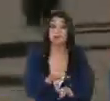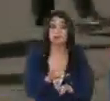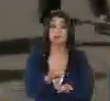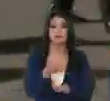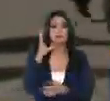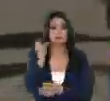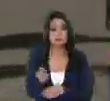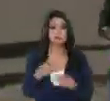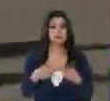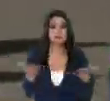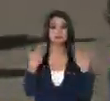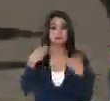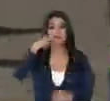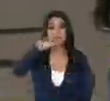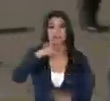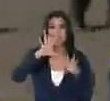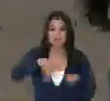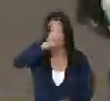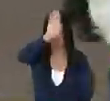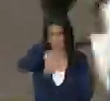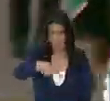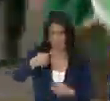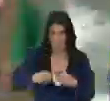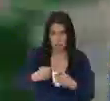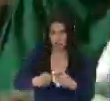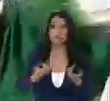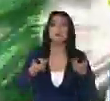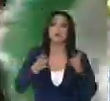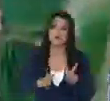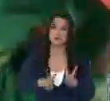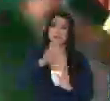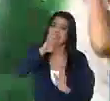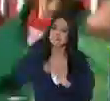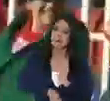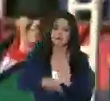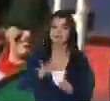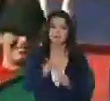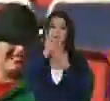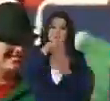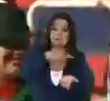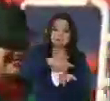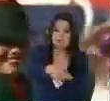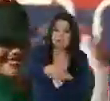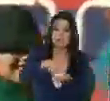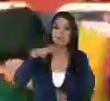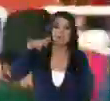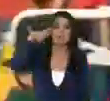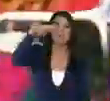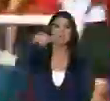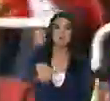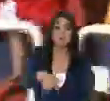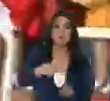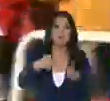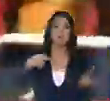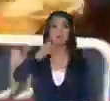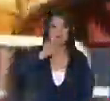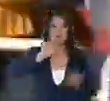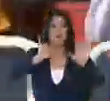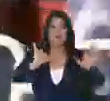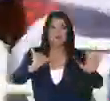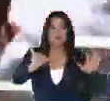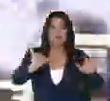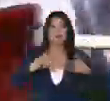de Guayaquil, de Manta, que quieren venir a la capital, tenemos una tarifa muy especial, contame, desde los $26 por